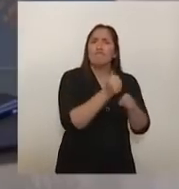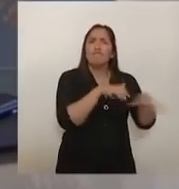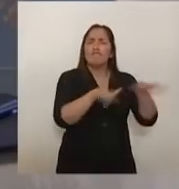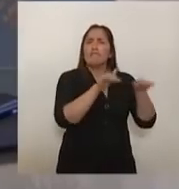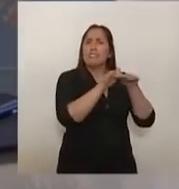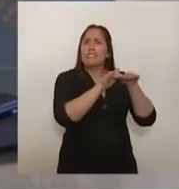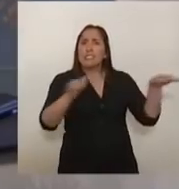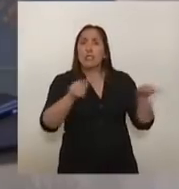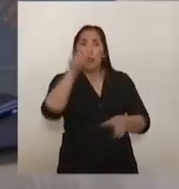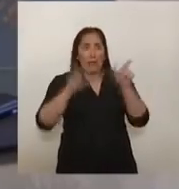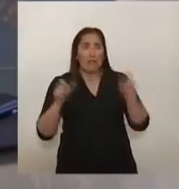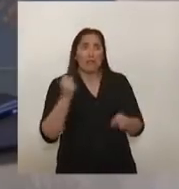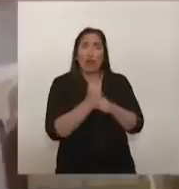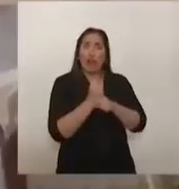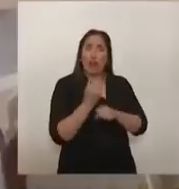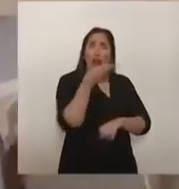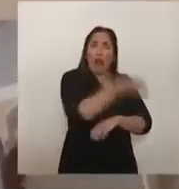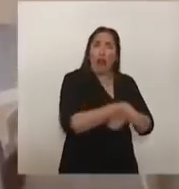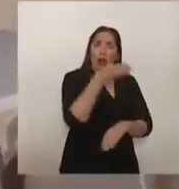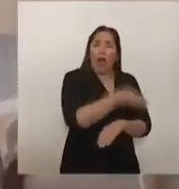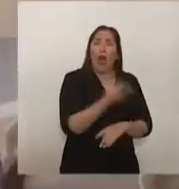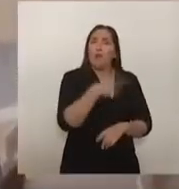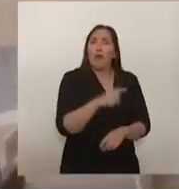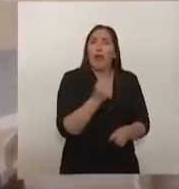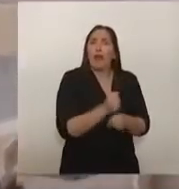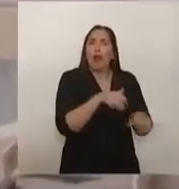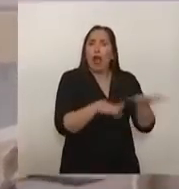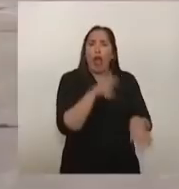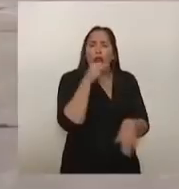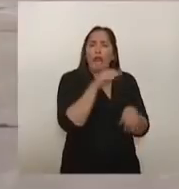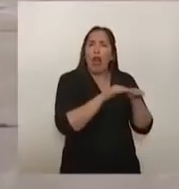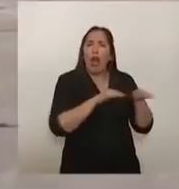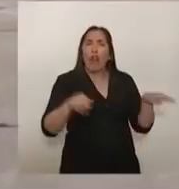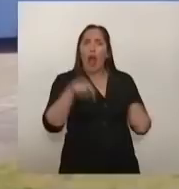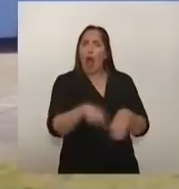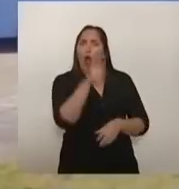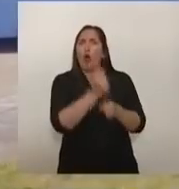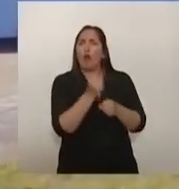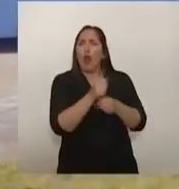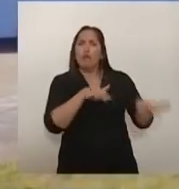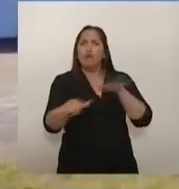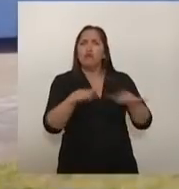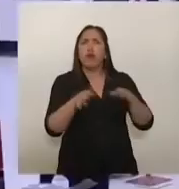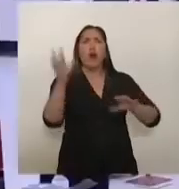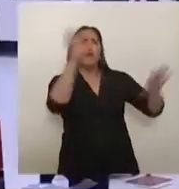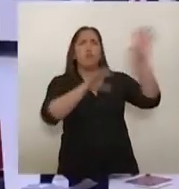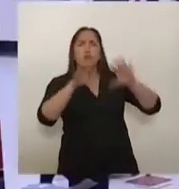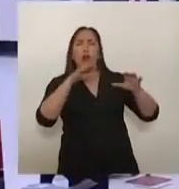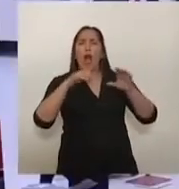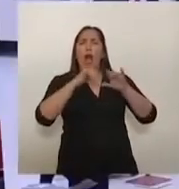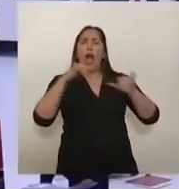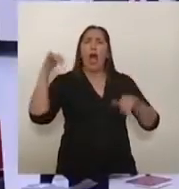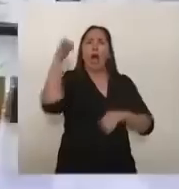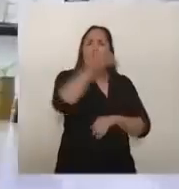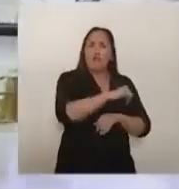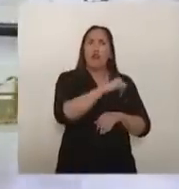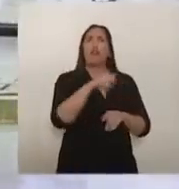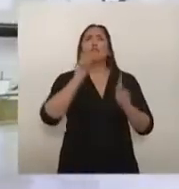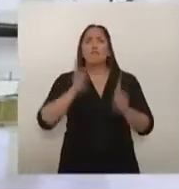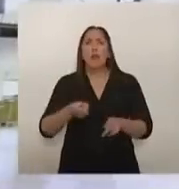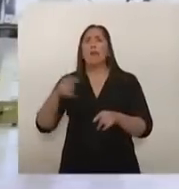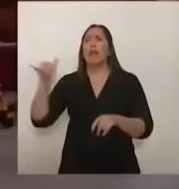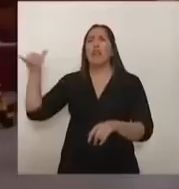la planta pero no tenían tareas. Ahora está en plena actividad. Lleva entregados 5 aviones Pampa. Hace mantenimiento para